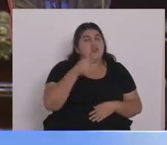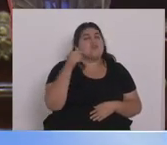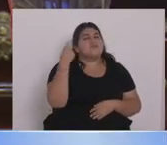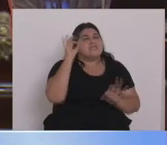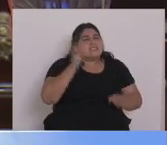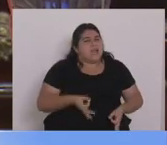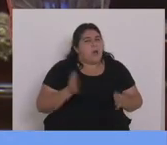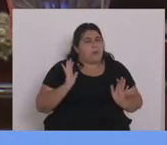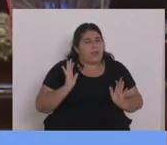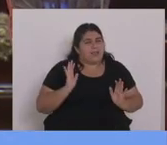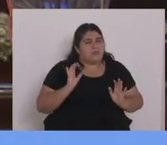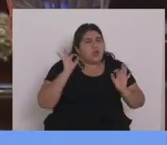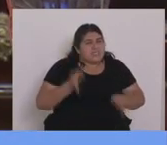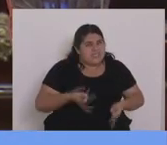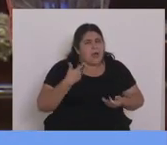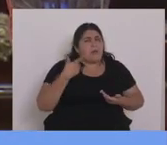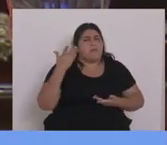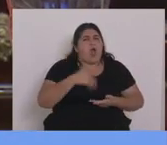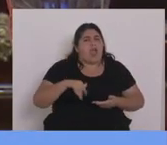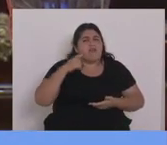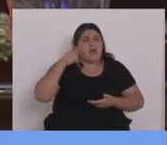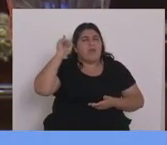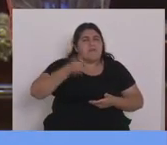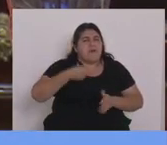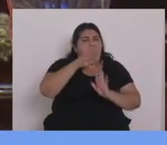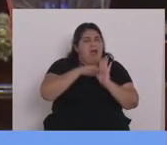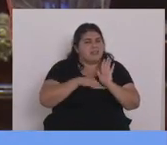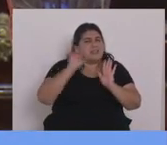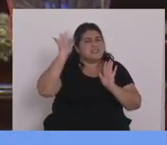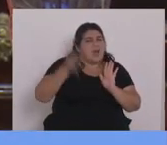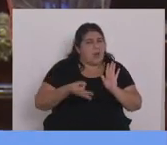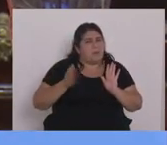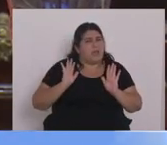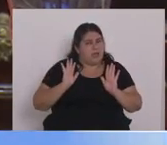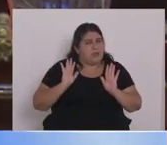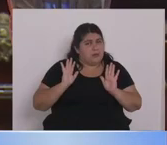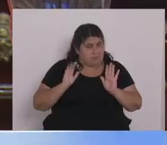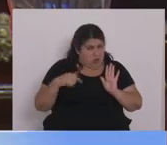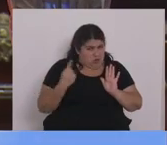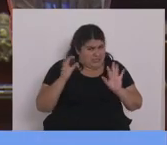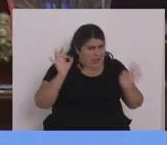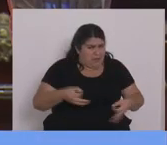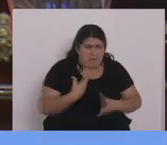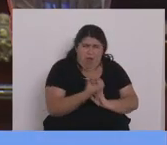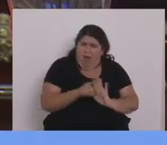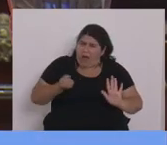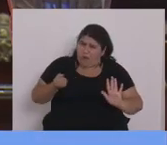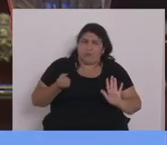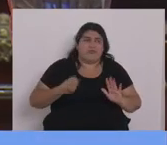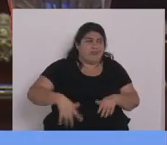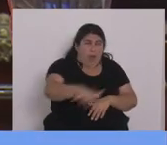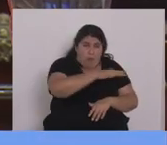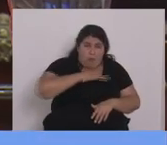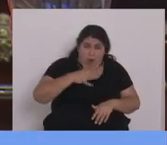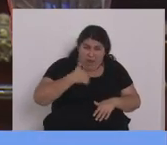sabemos lo que son las imposiciones del Fondo Monetario, que no es otra cosa que tremendos ajustes. Y el pueblo argentino no está en